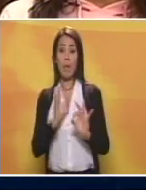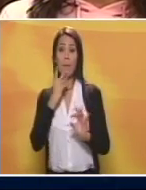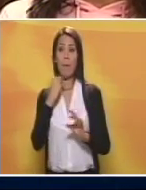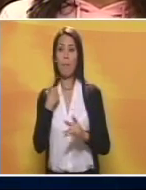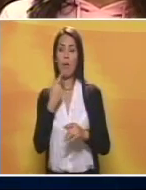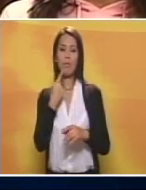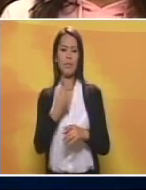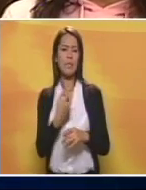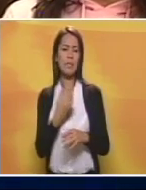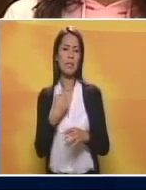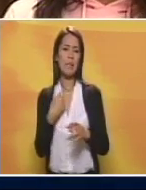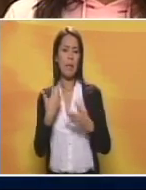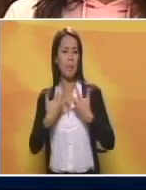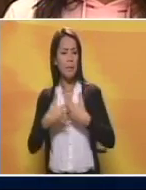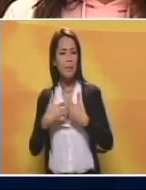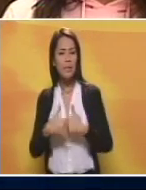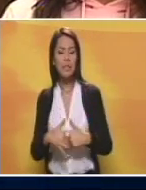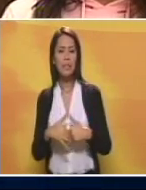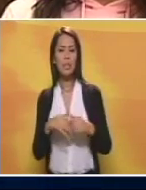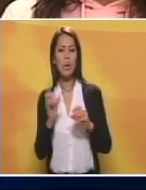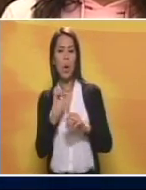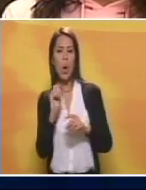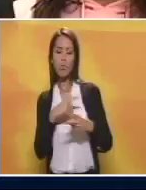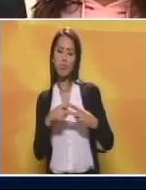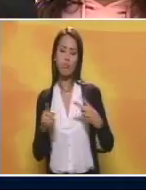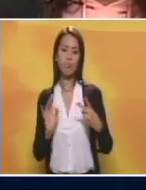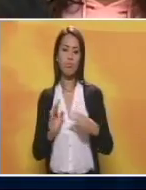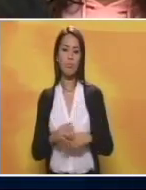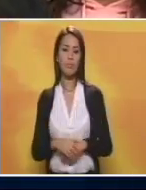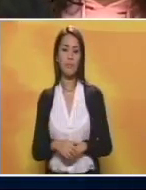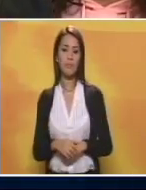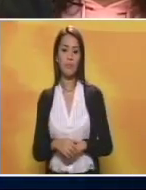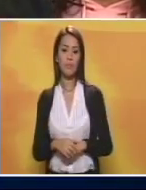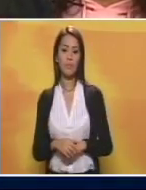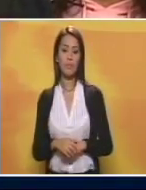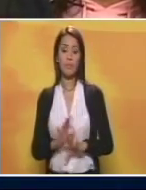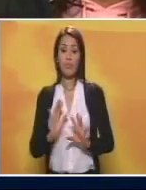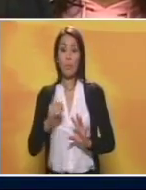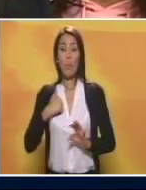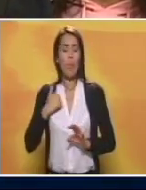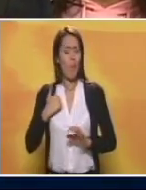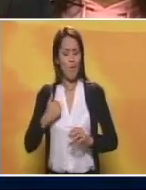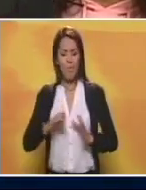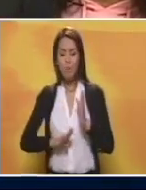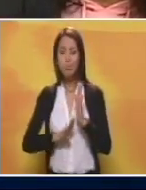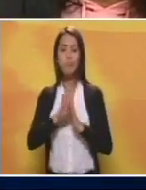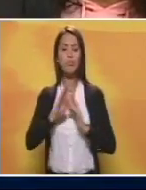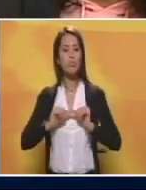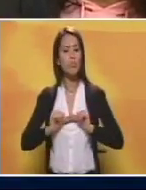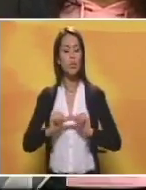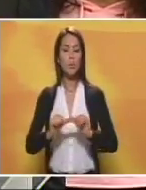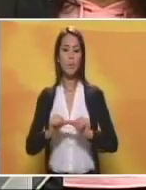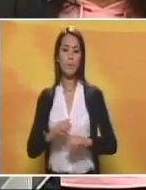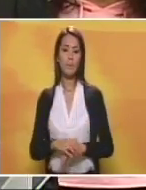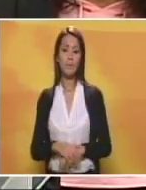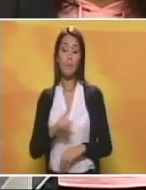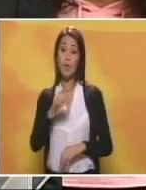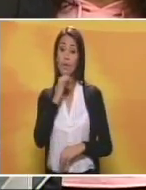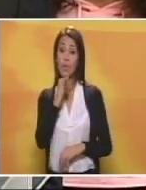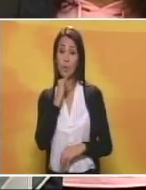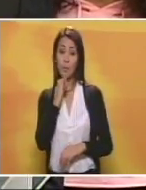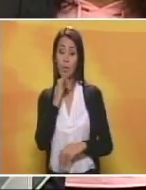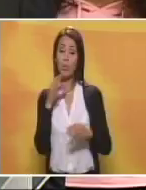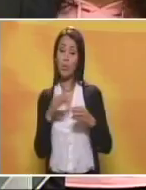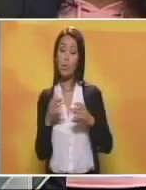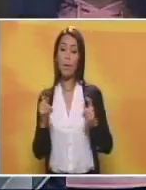desde el punto de vista administrativo o de otra naturaleza, pues todo eso lo tenemos que superar. Claudio Fermín informó desde el Comando de Campaña Nacional